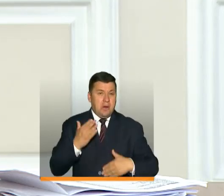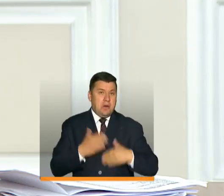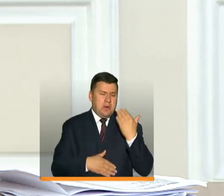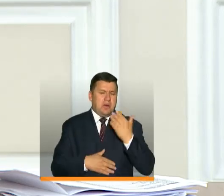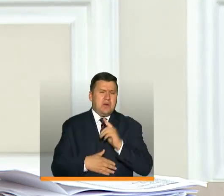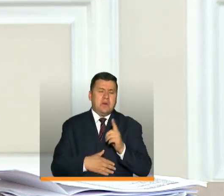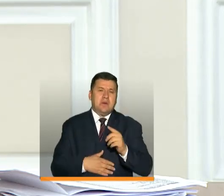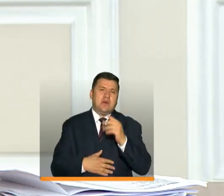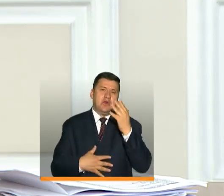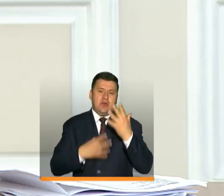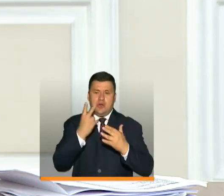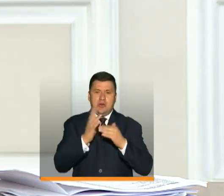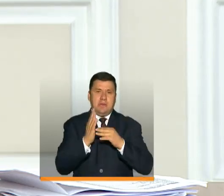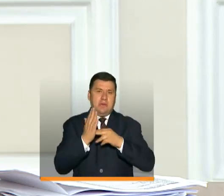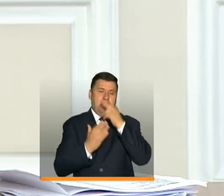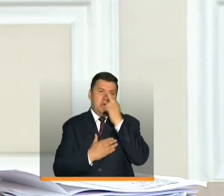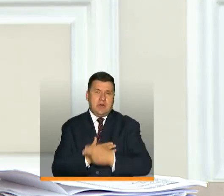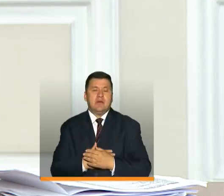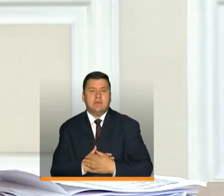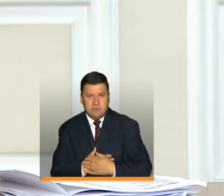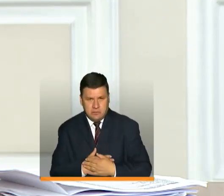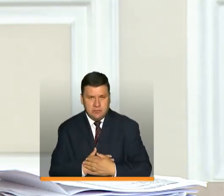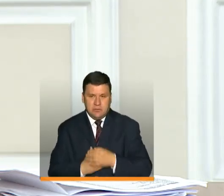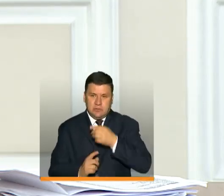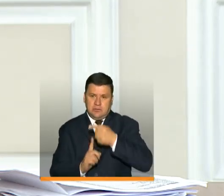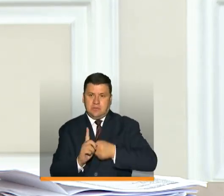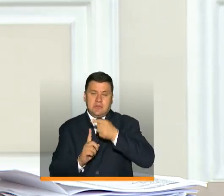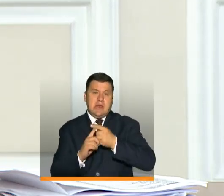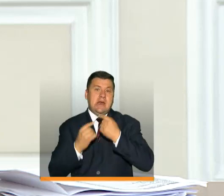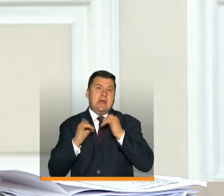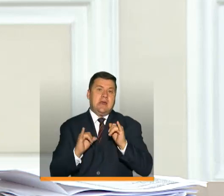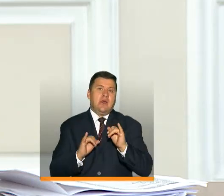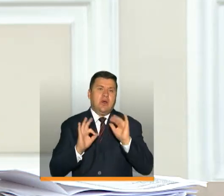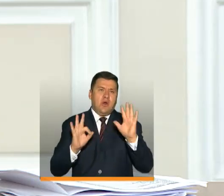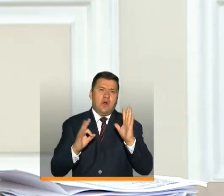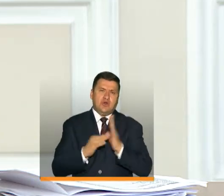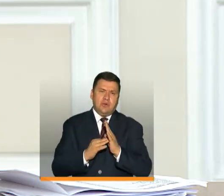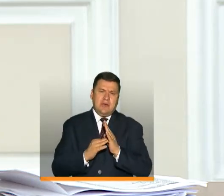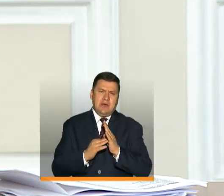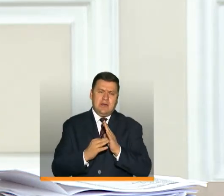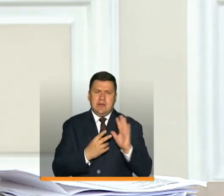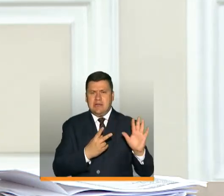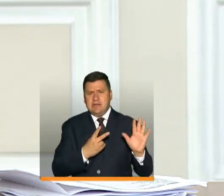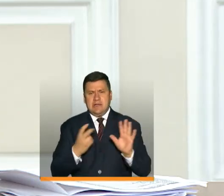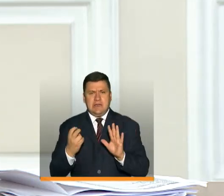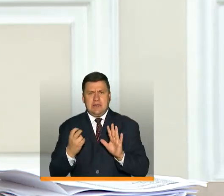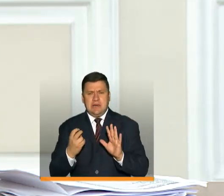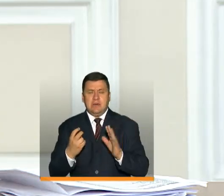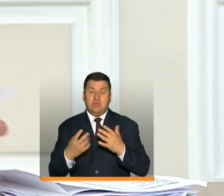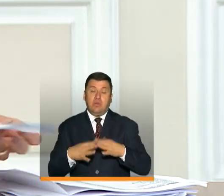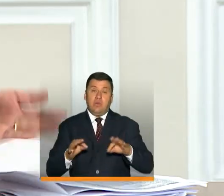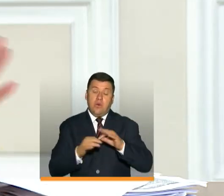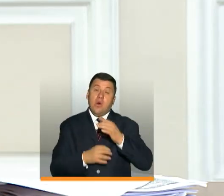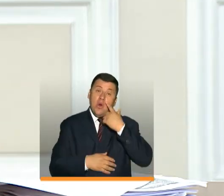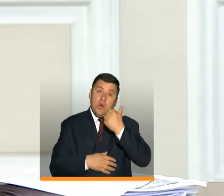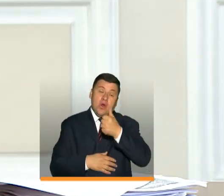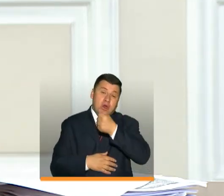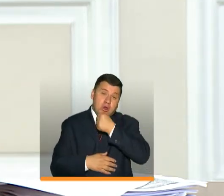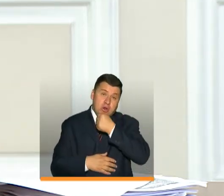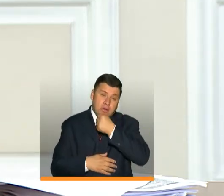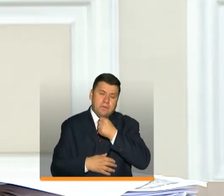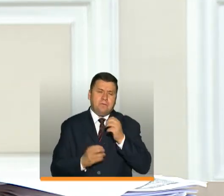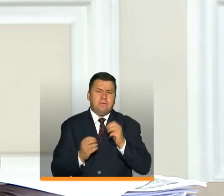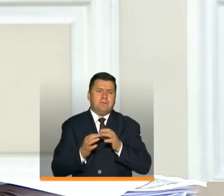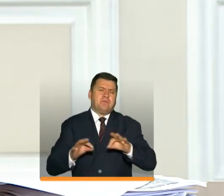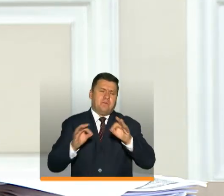iniciando cerca de 12.000 proyectos mensuales, pero ya 8.700 es una muy buena noticia.